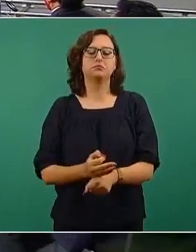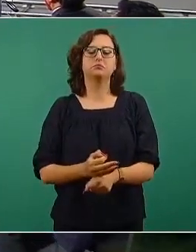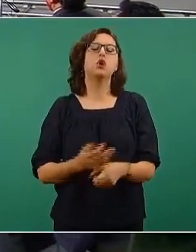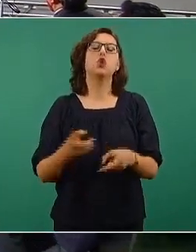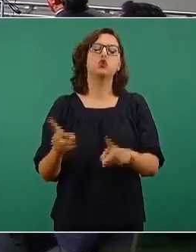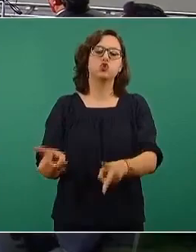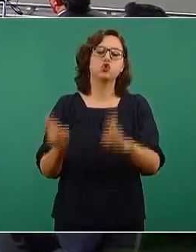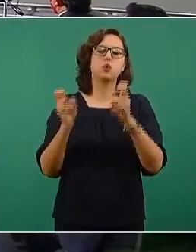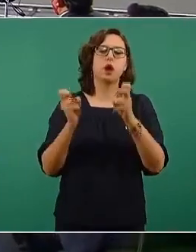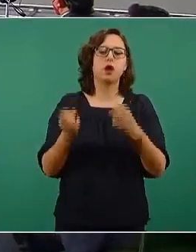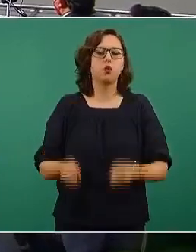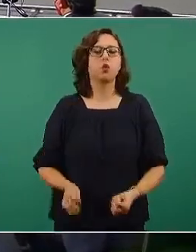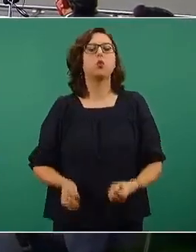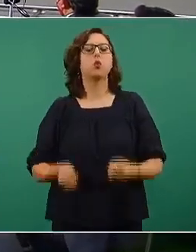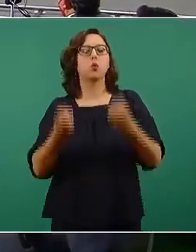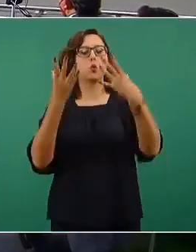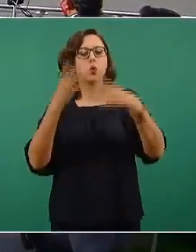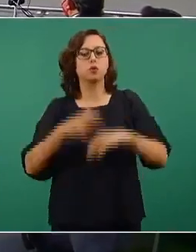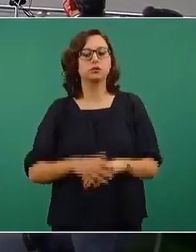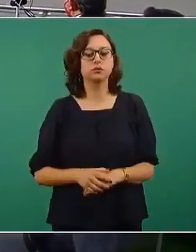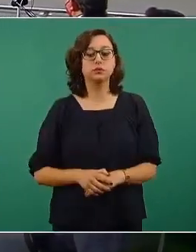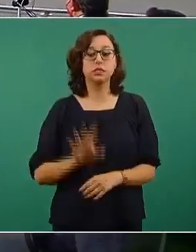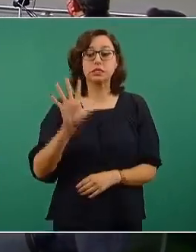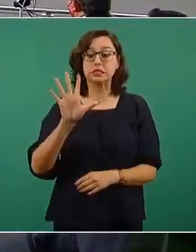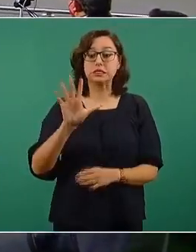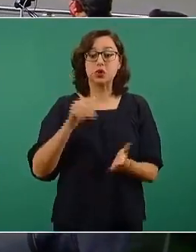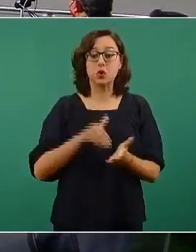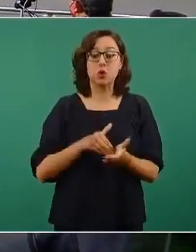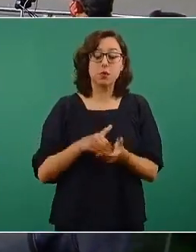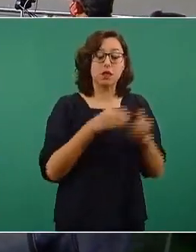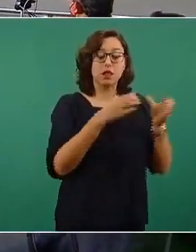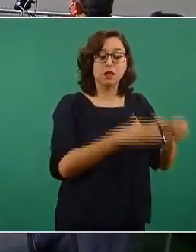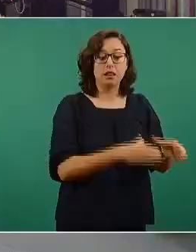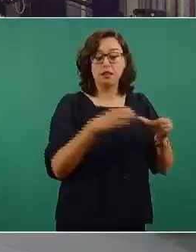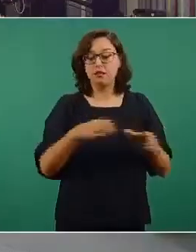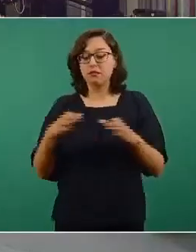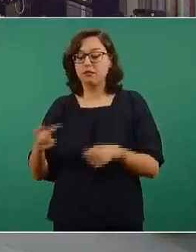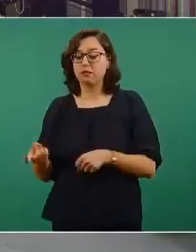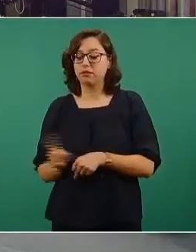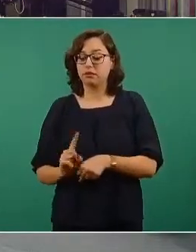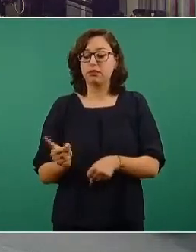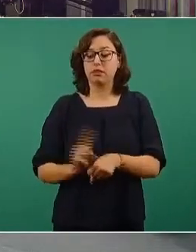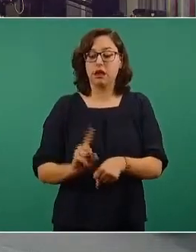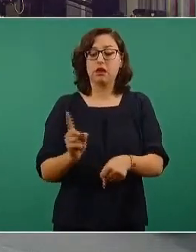5 mil barriles. Es todavía bastante.